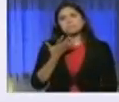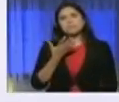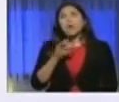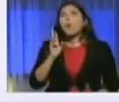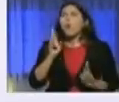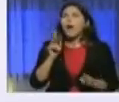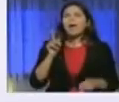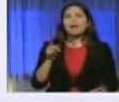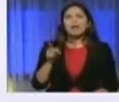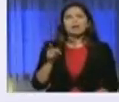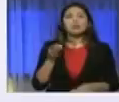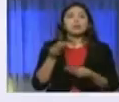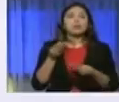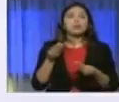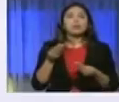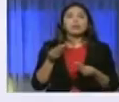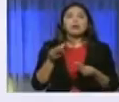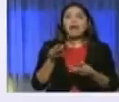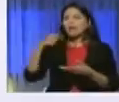se nos vuelva a salir agua.